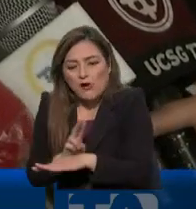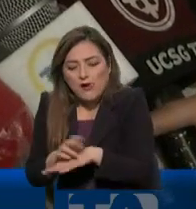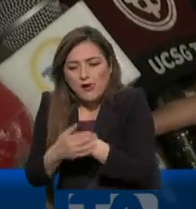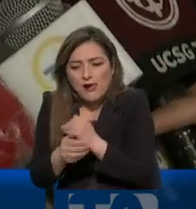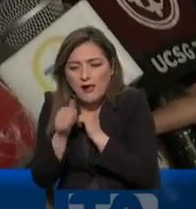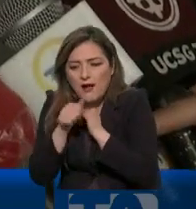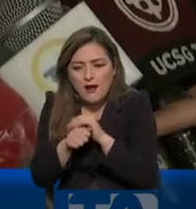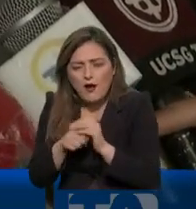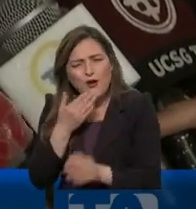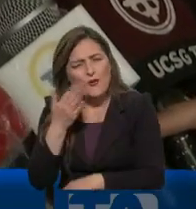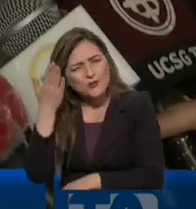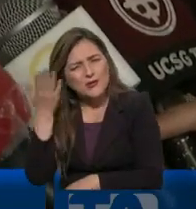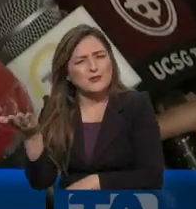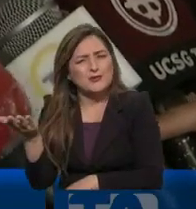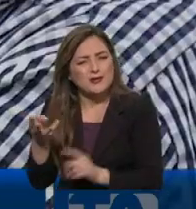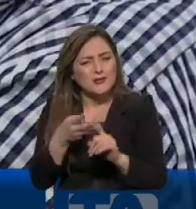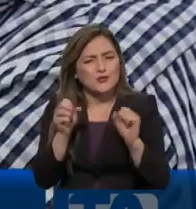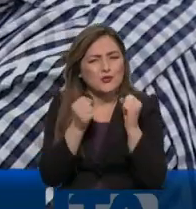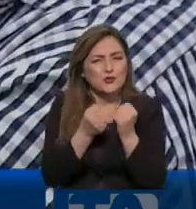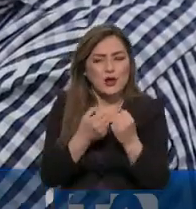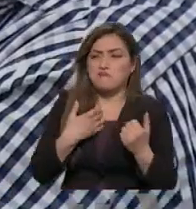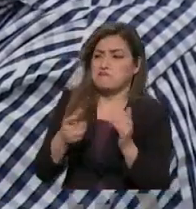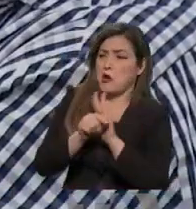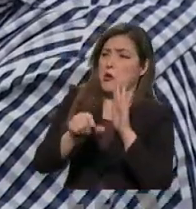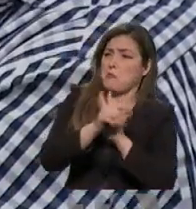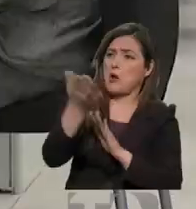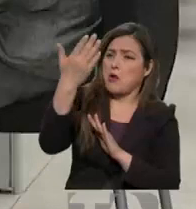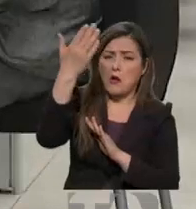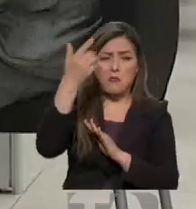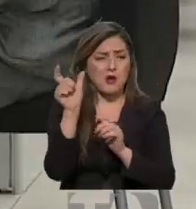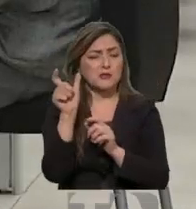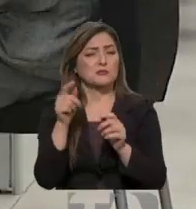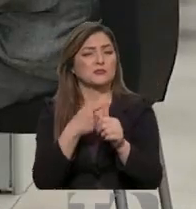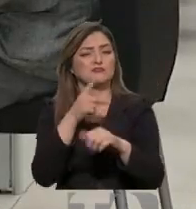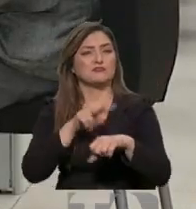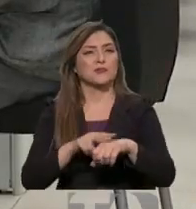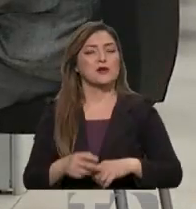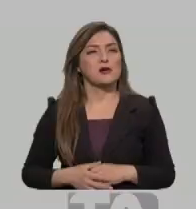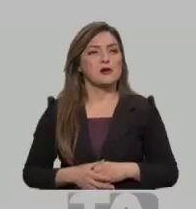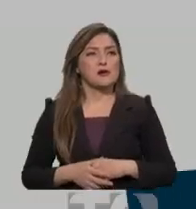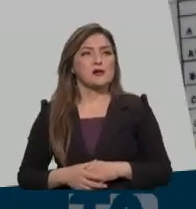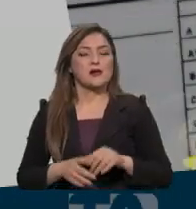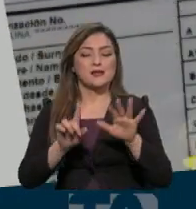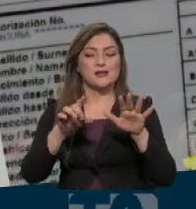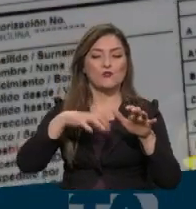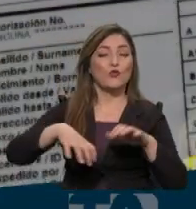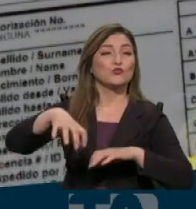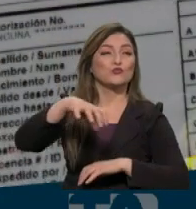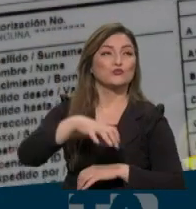cómo es que usuarios externos ofertan por las redes sociales. Se trata de licencias obtenidas por primera vez y principalmente en 6